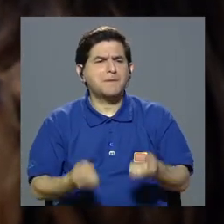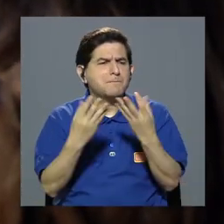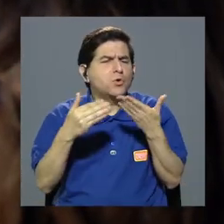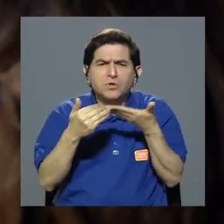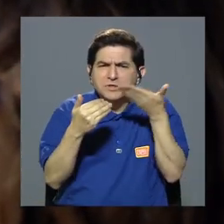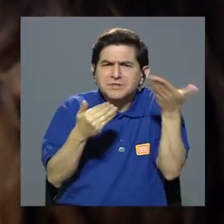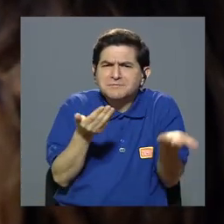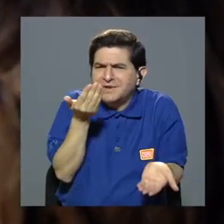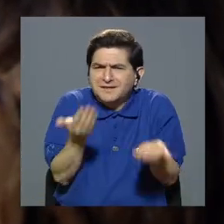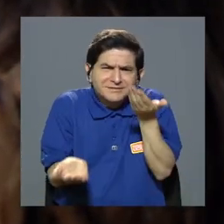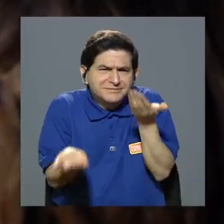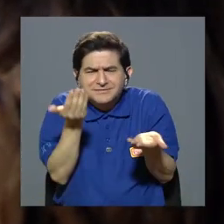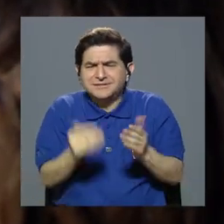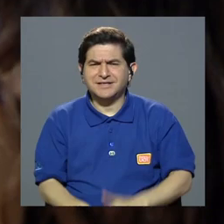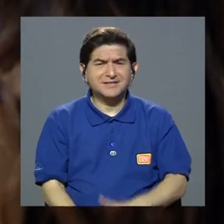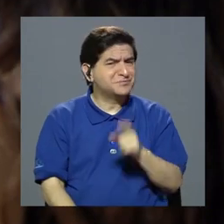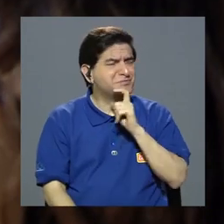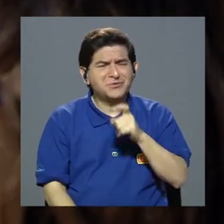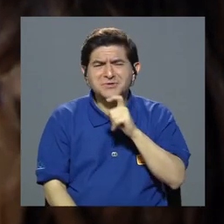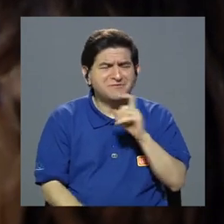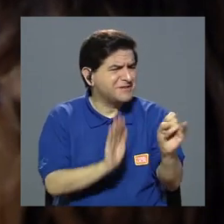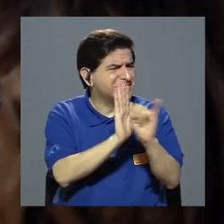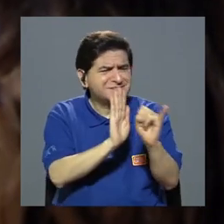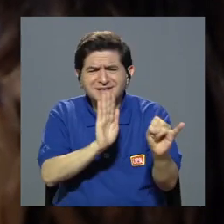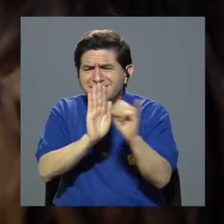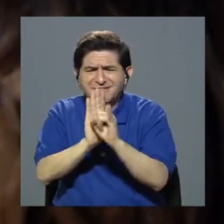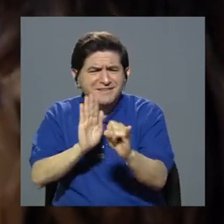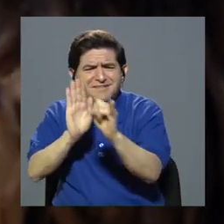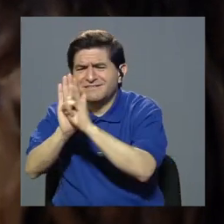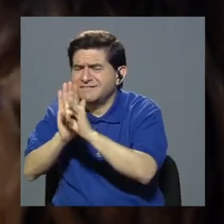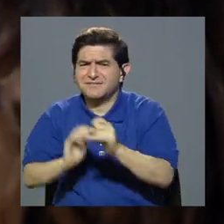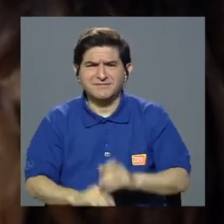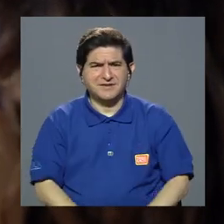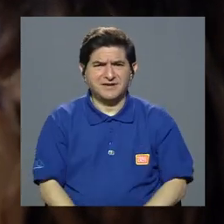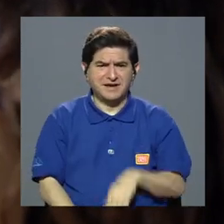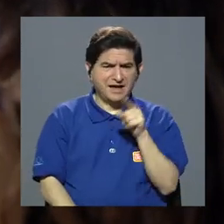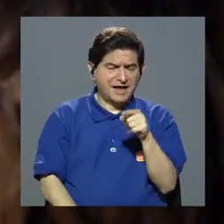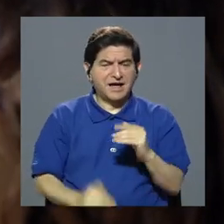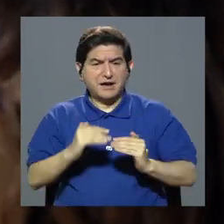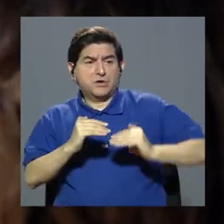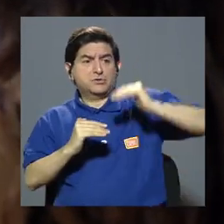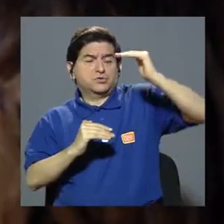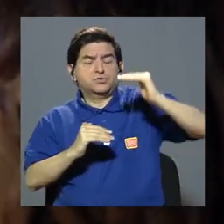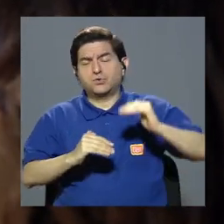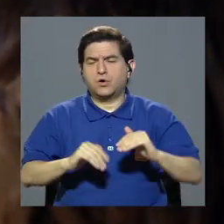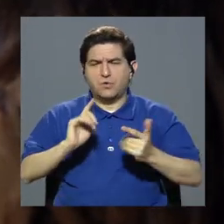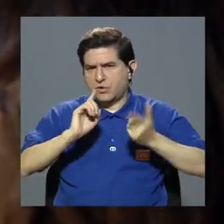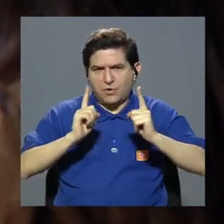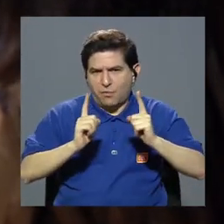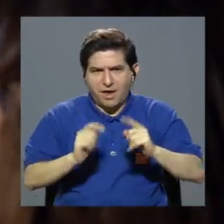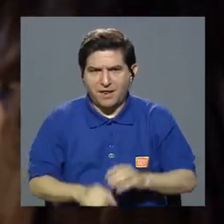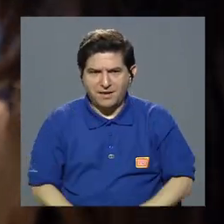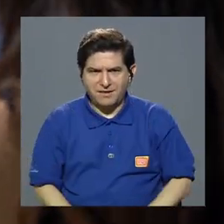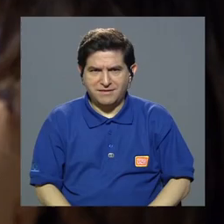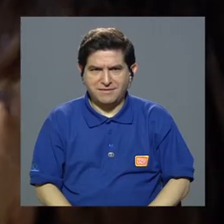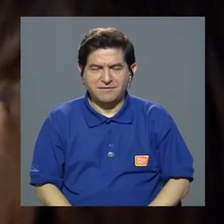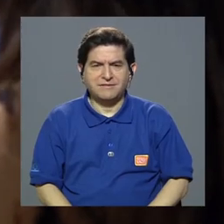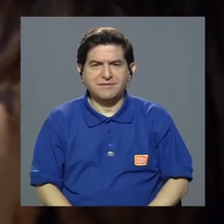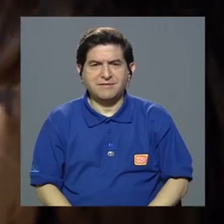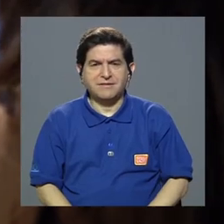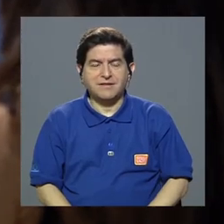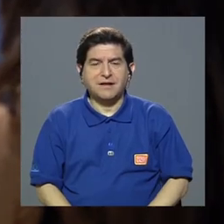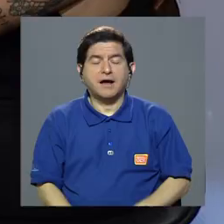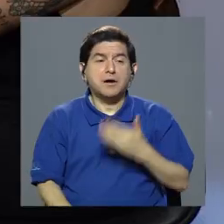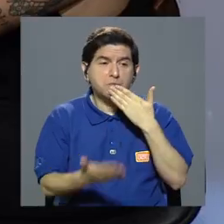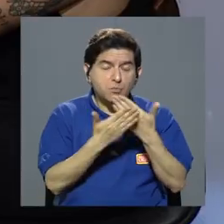muchos aspectos y digamos que es difícil identificar cuál de ellos está por encima del otro me explico